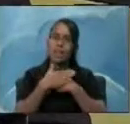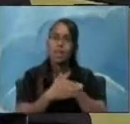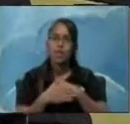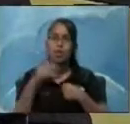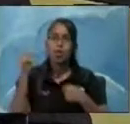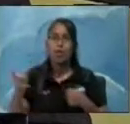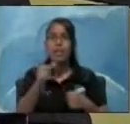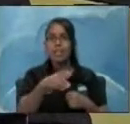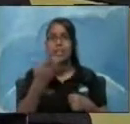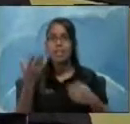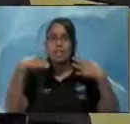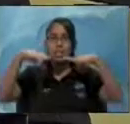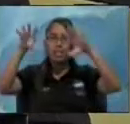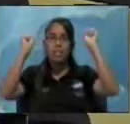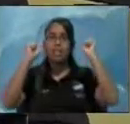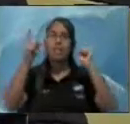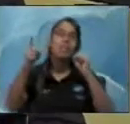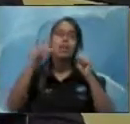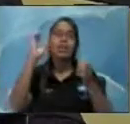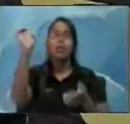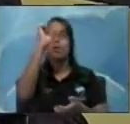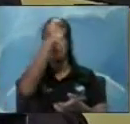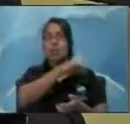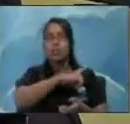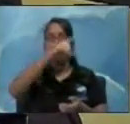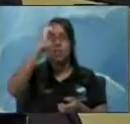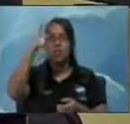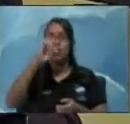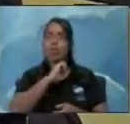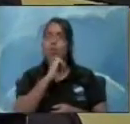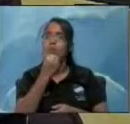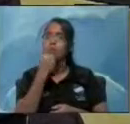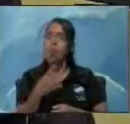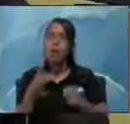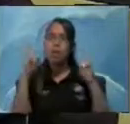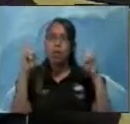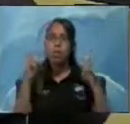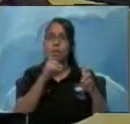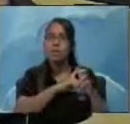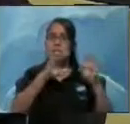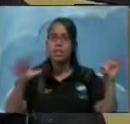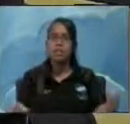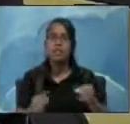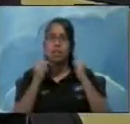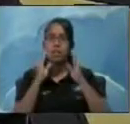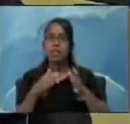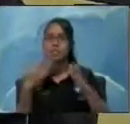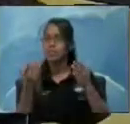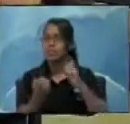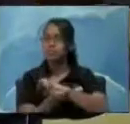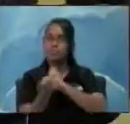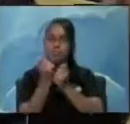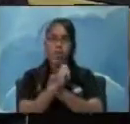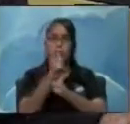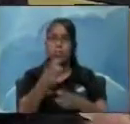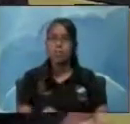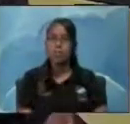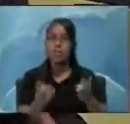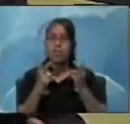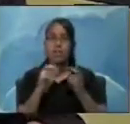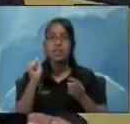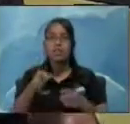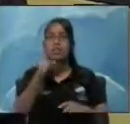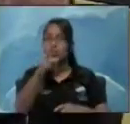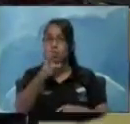entiende que el evangelio de Dios es Buenas Nuevas de salvación que transforman la vida que si usted antes era